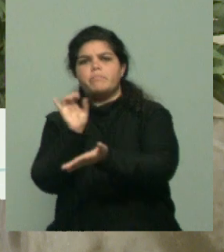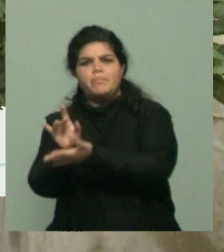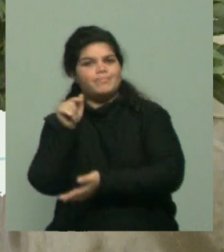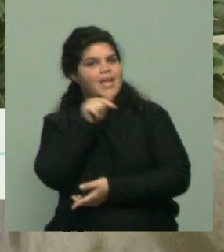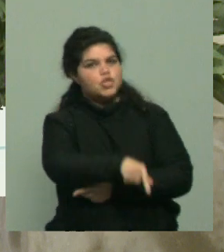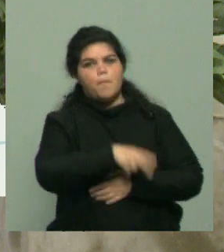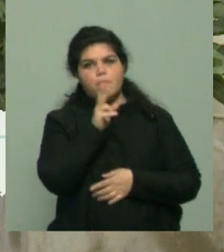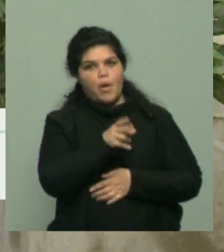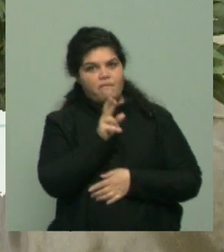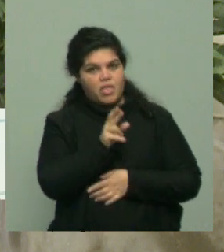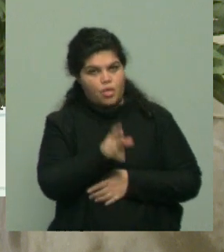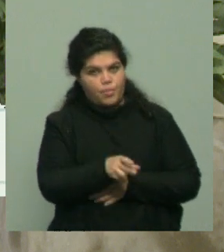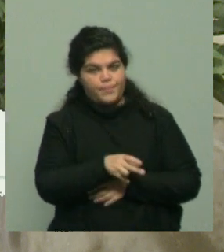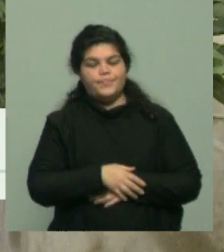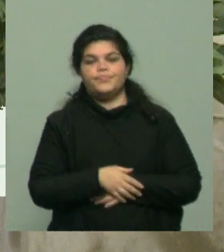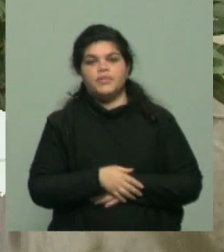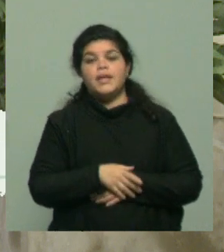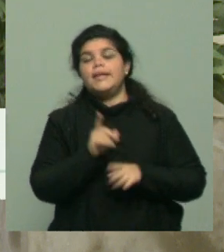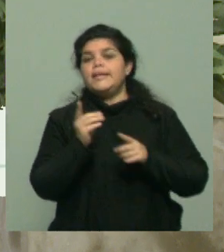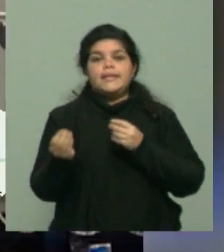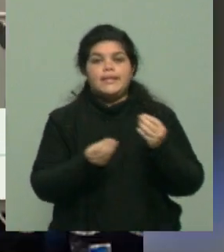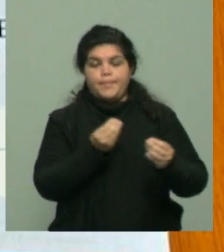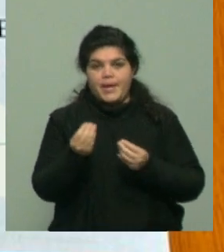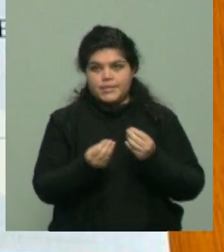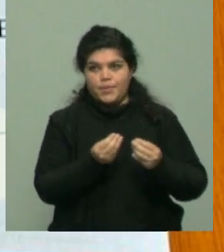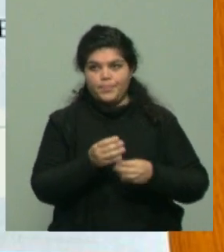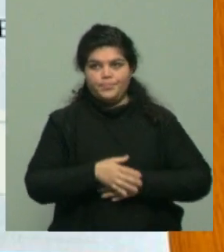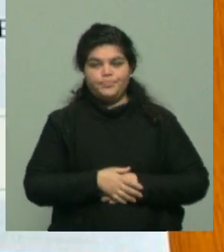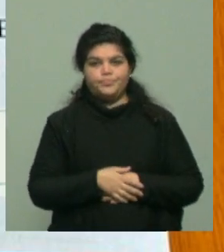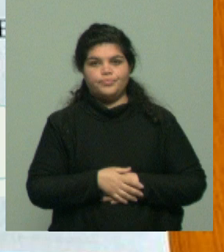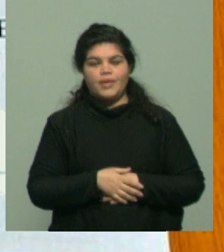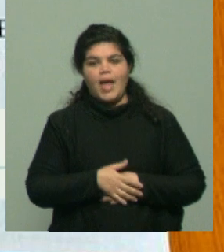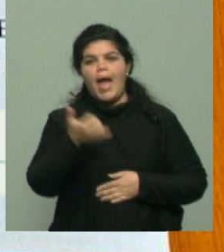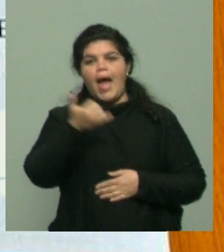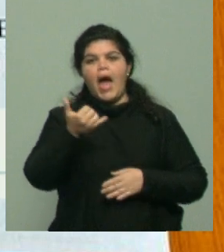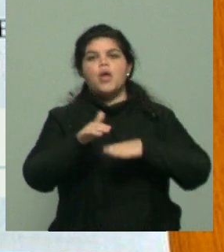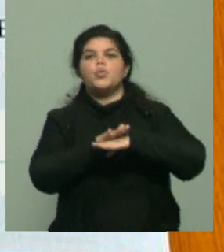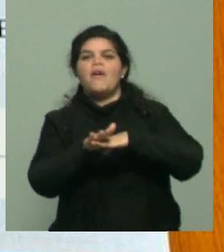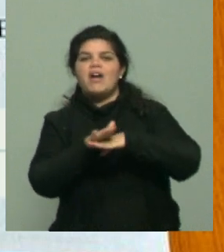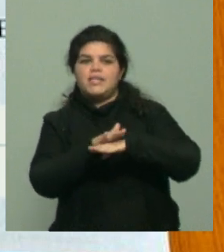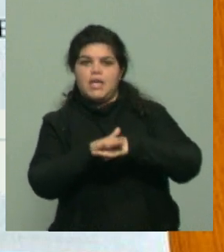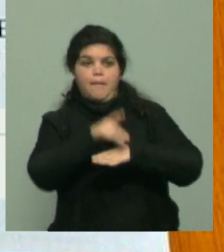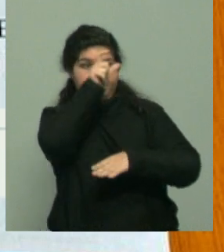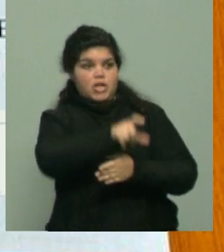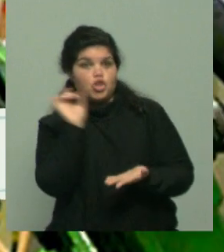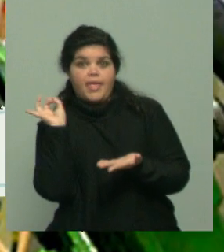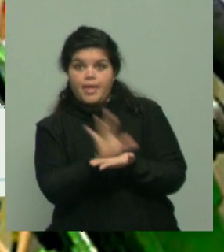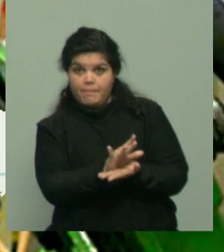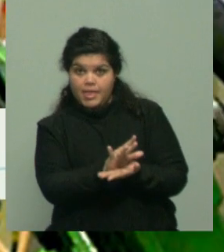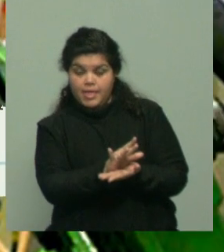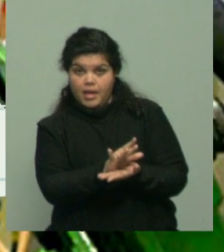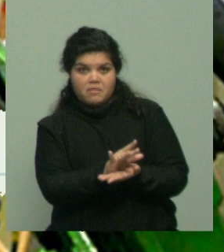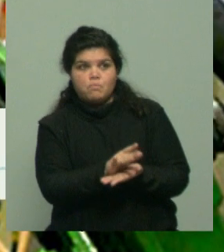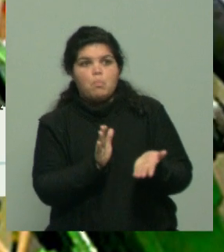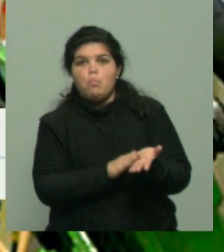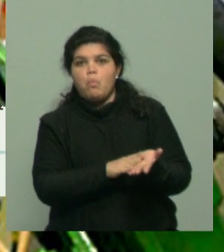al llano, se establece específicamente cuál es la indemnización que tiene que percibir un trabajador por ser